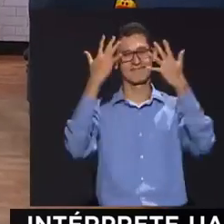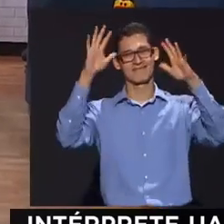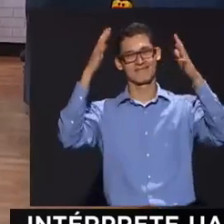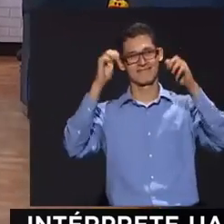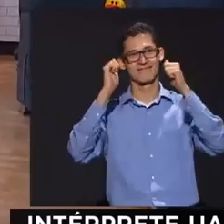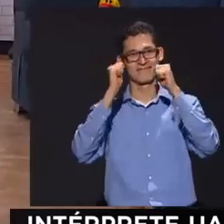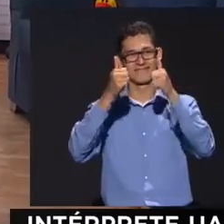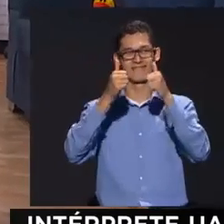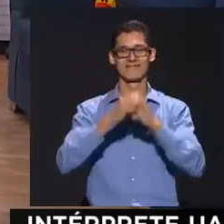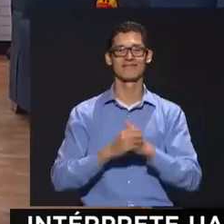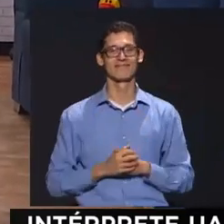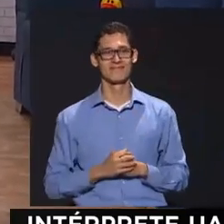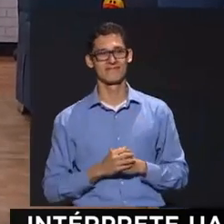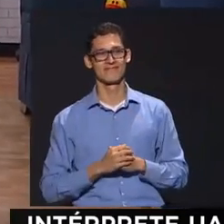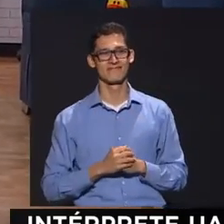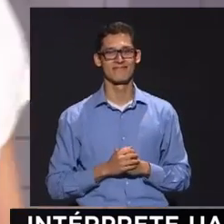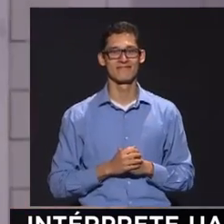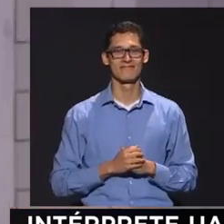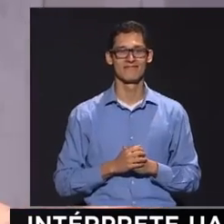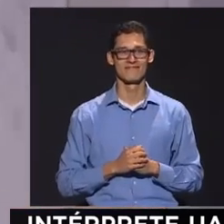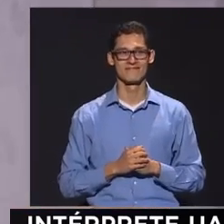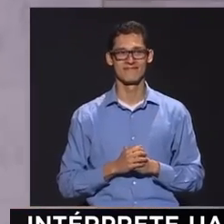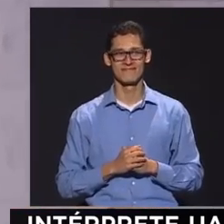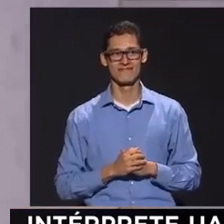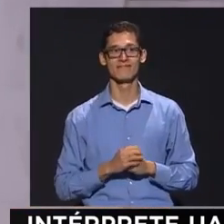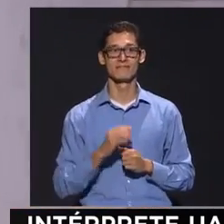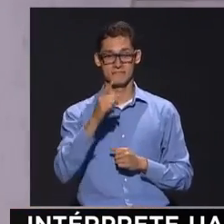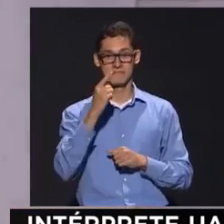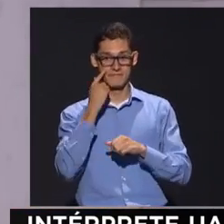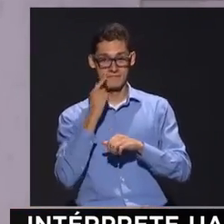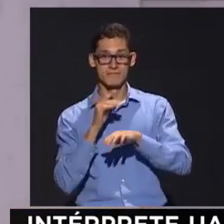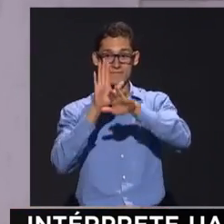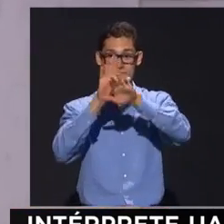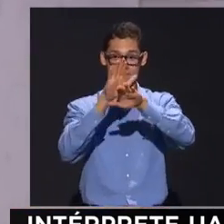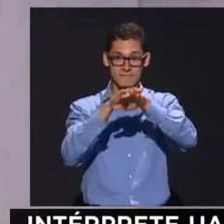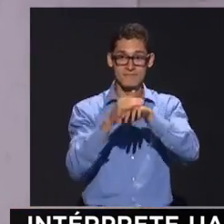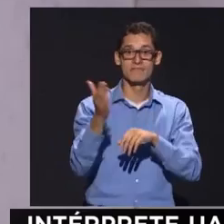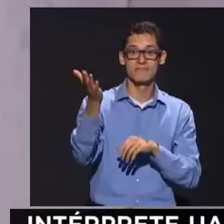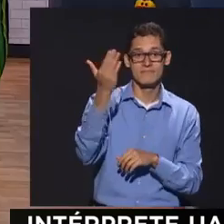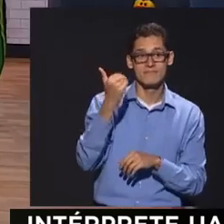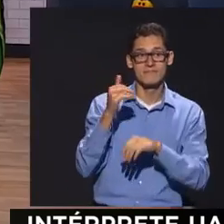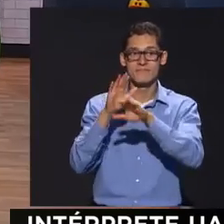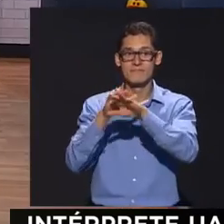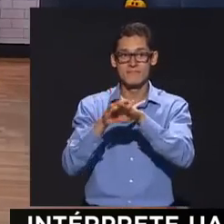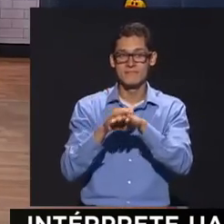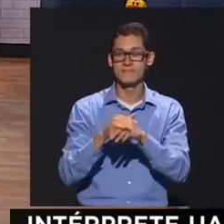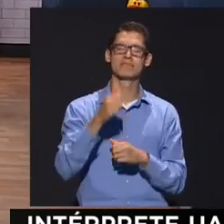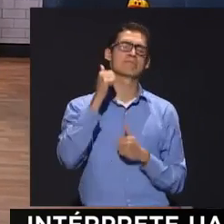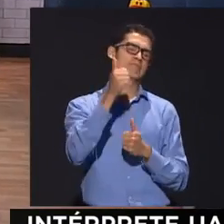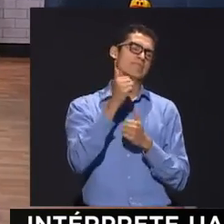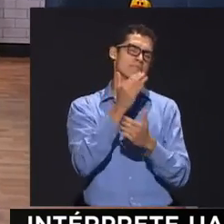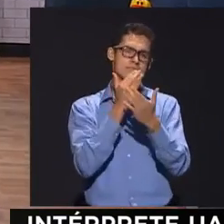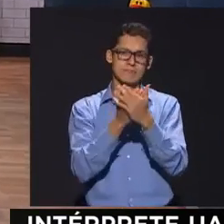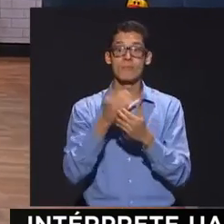y alegría superman estado con nosotros realizando ejercicios en actividad física